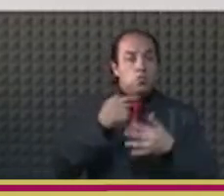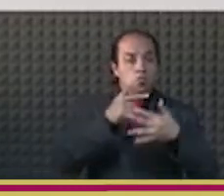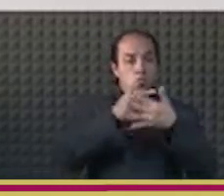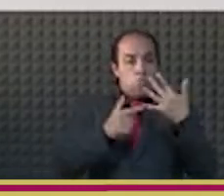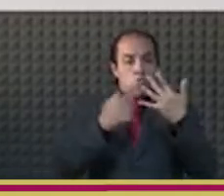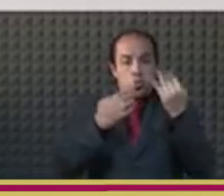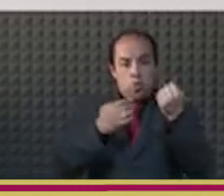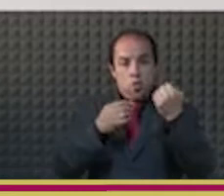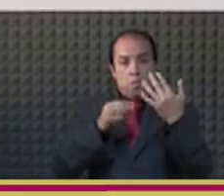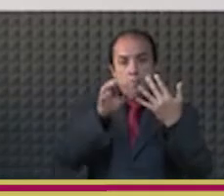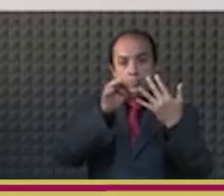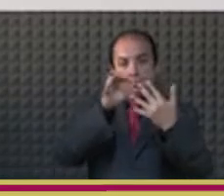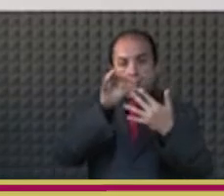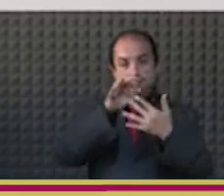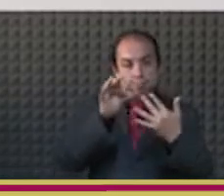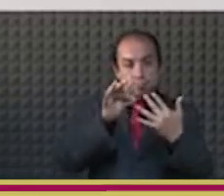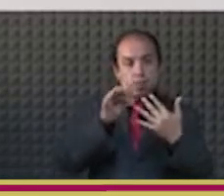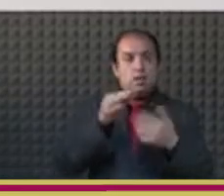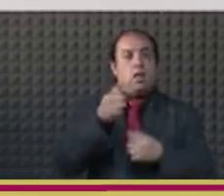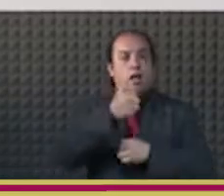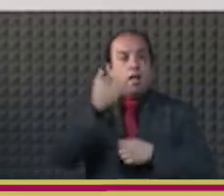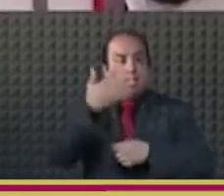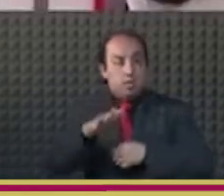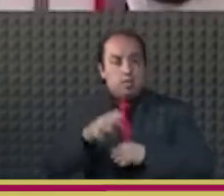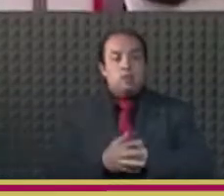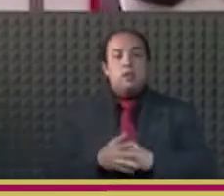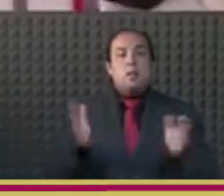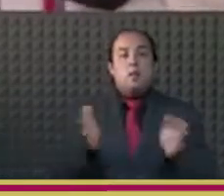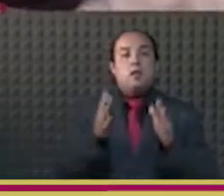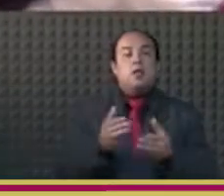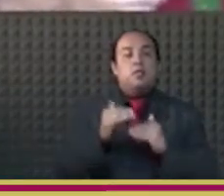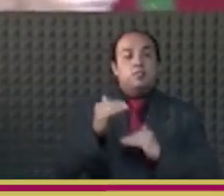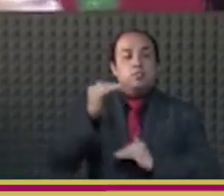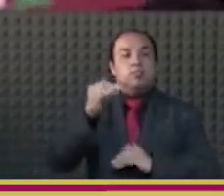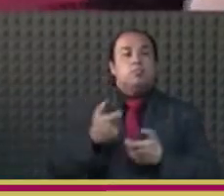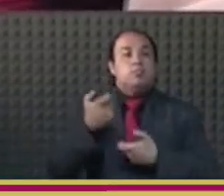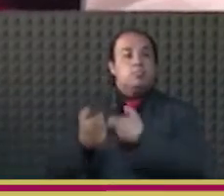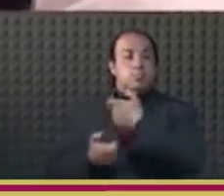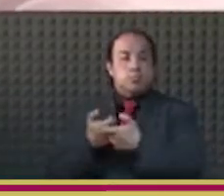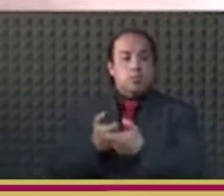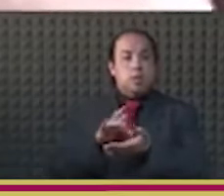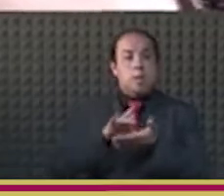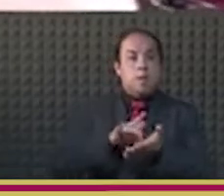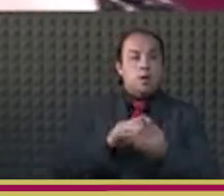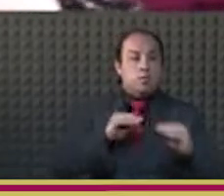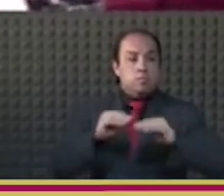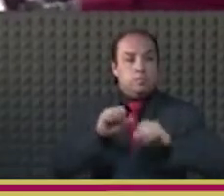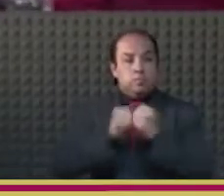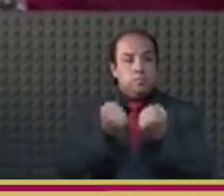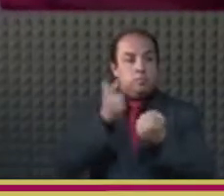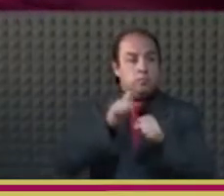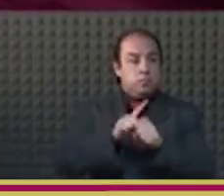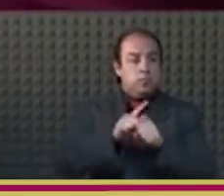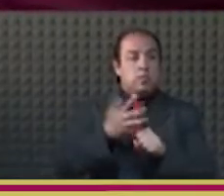empleos, mismos que impulsan el crecimiento económico y contribuyen a la movilidad social, generando mayor